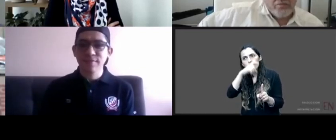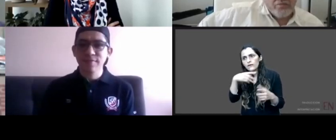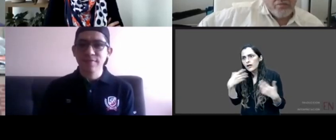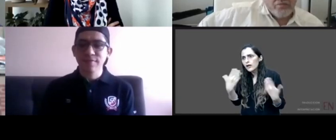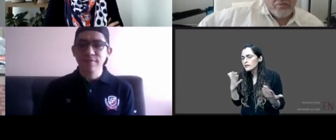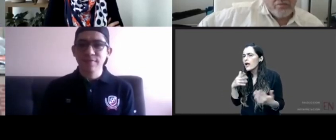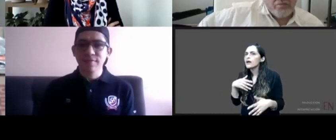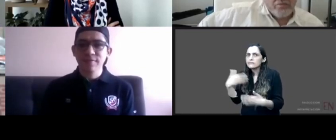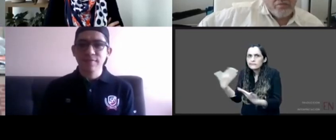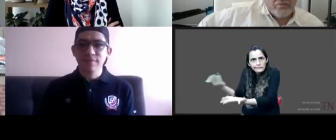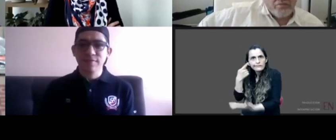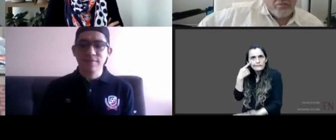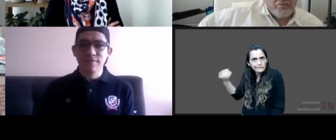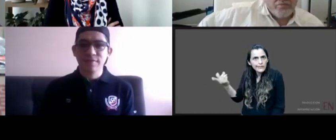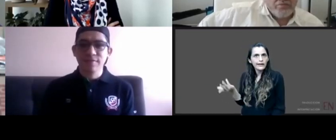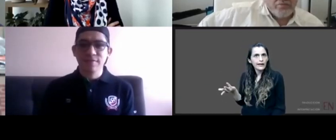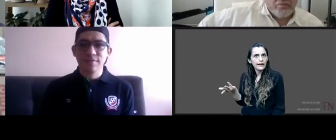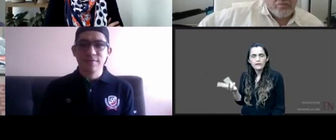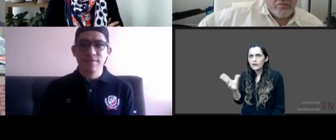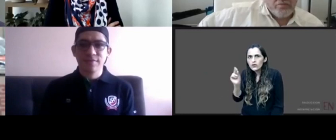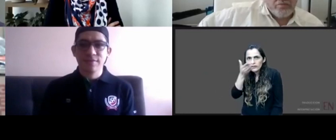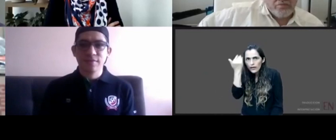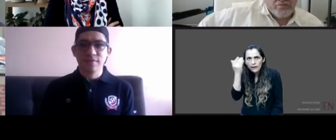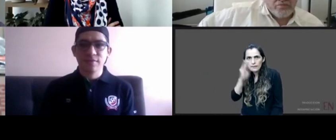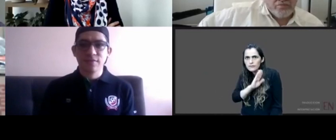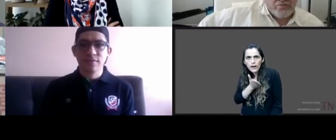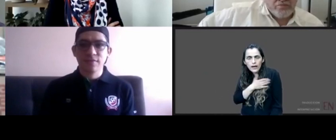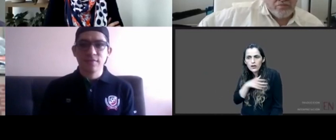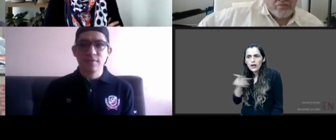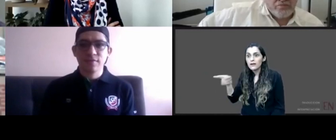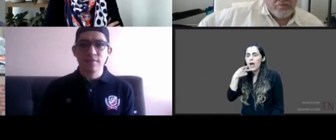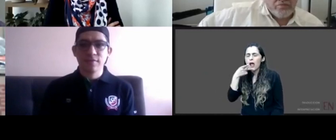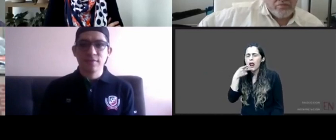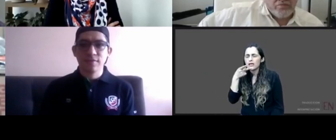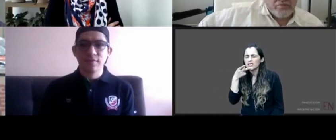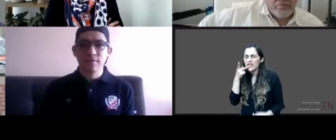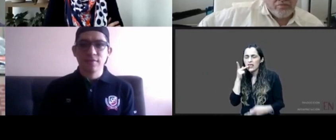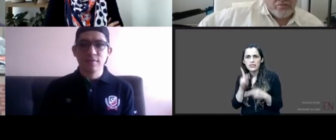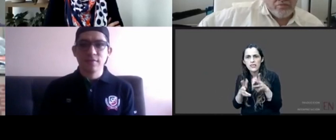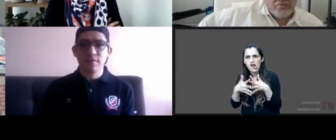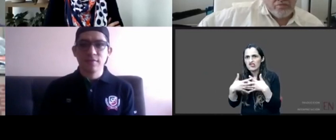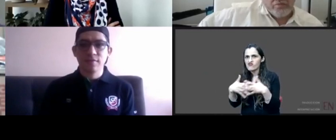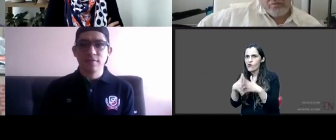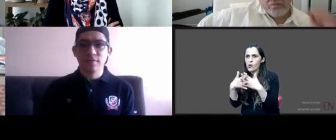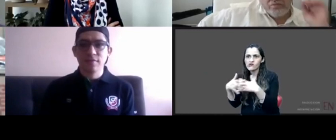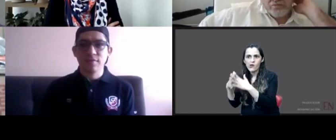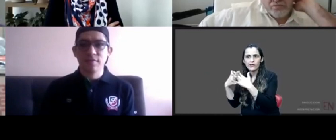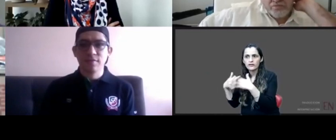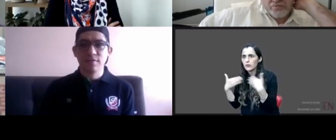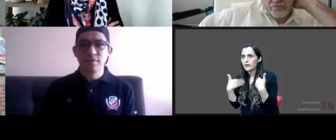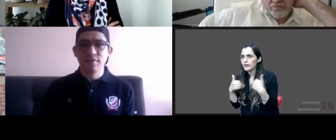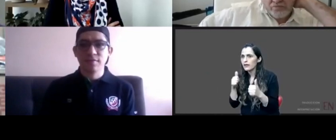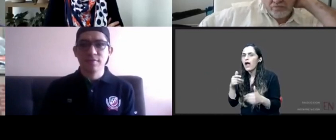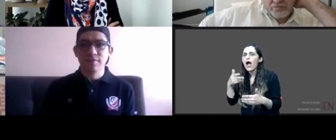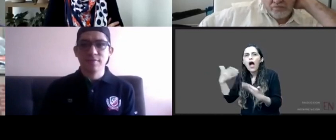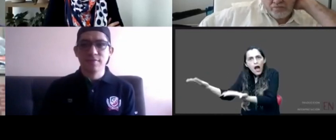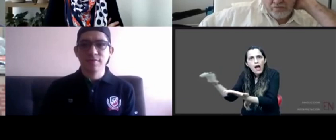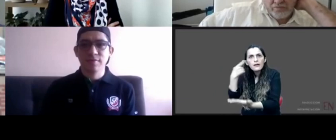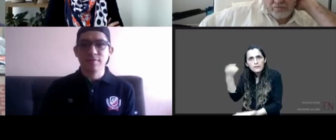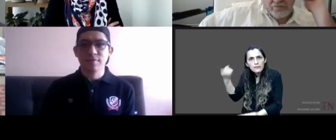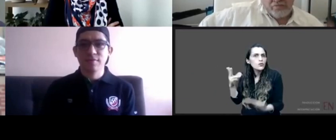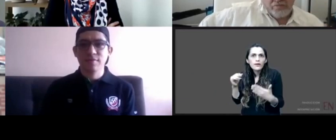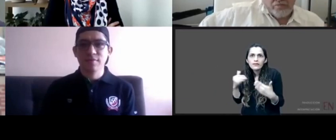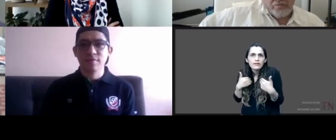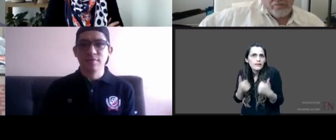fue cuando comprendió la juez que era verdad, que no entendía. Pero sí, muchas